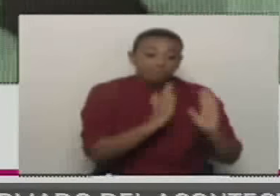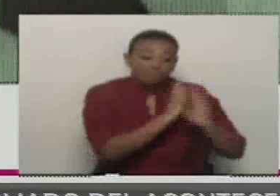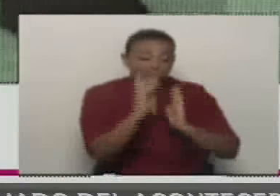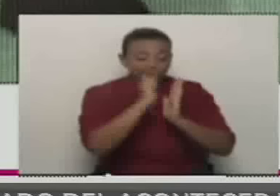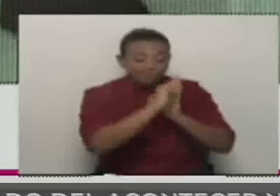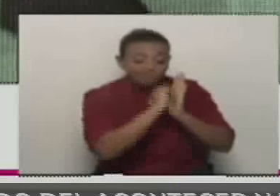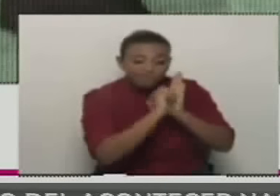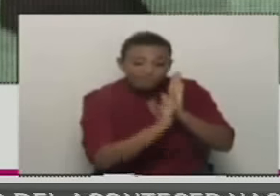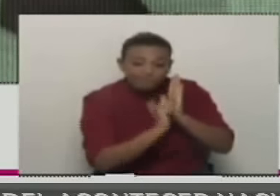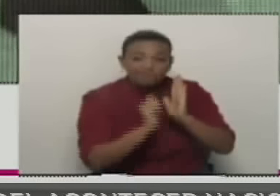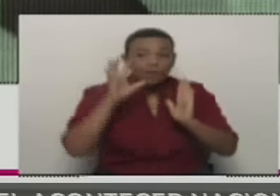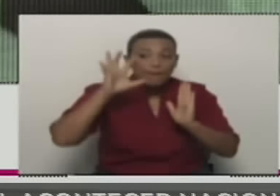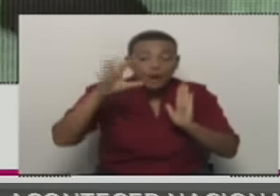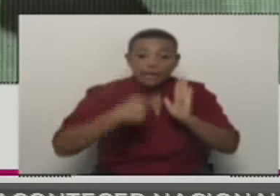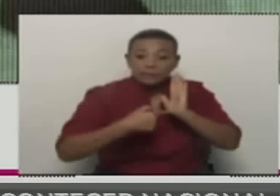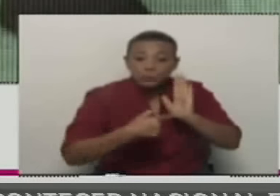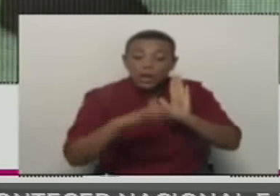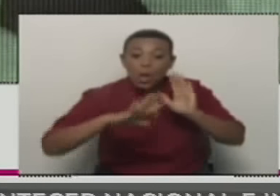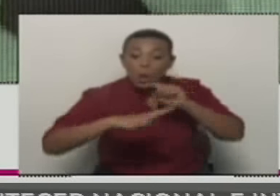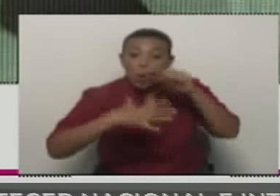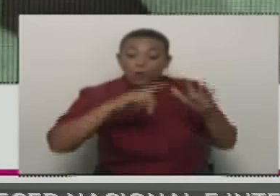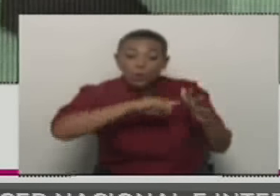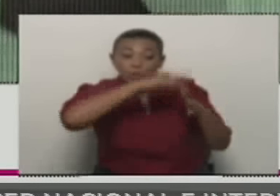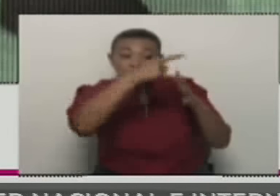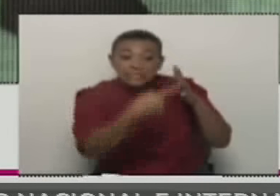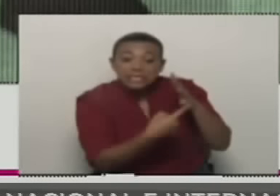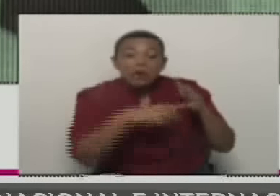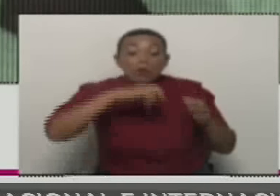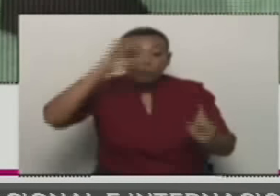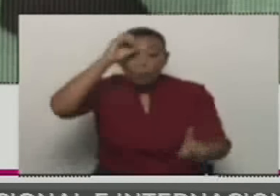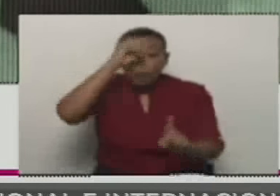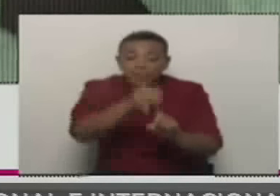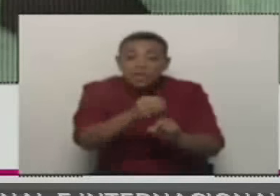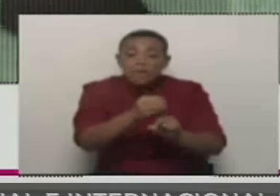combina los 5 objetivos históricos